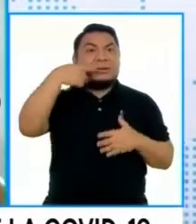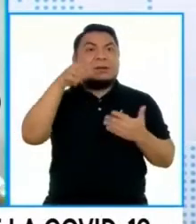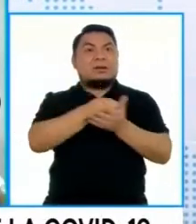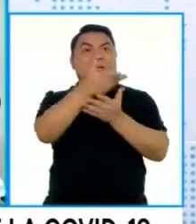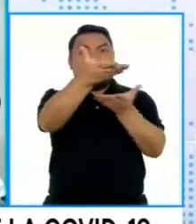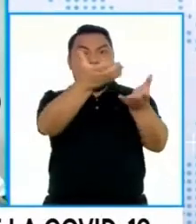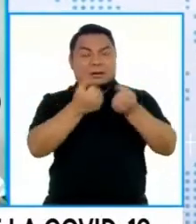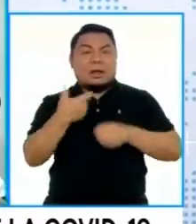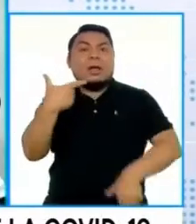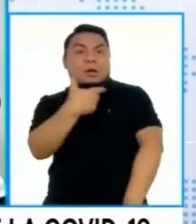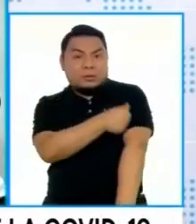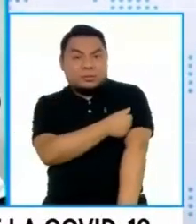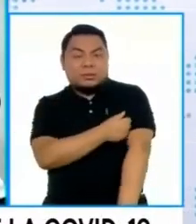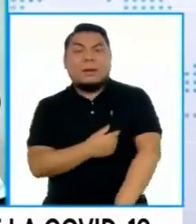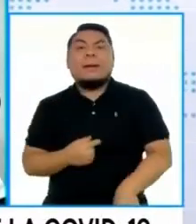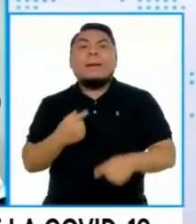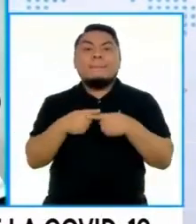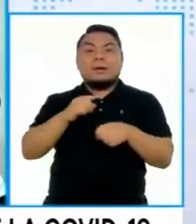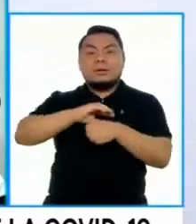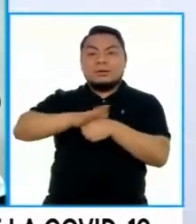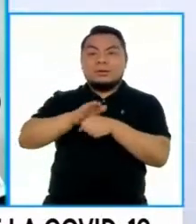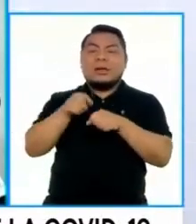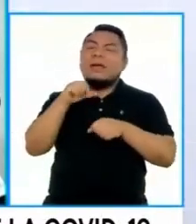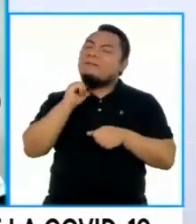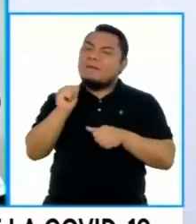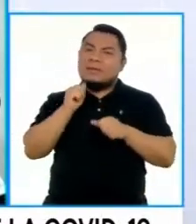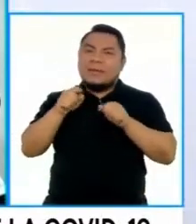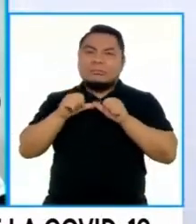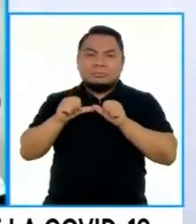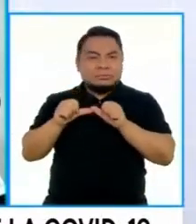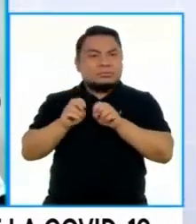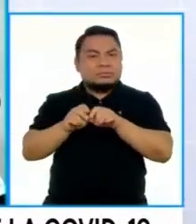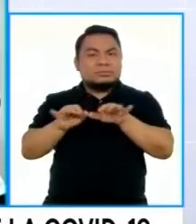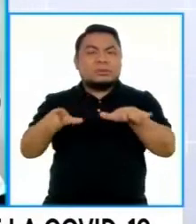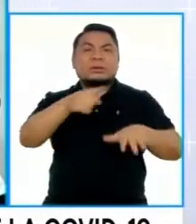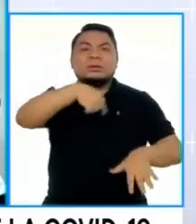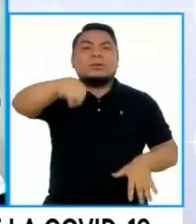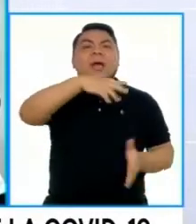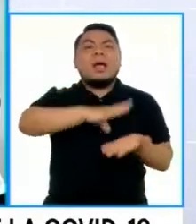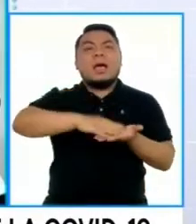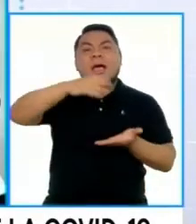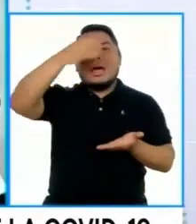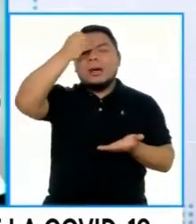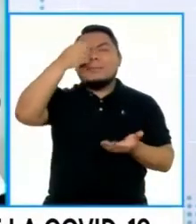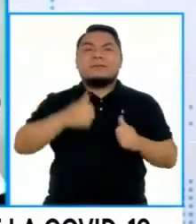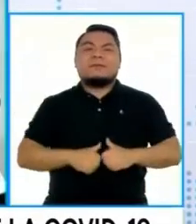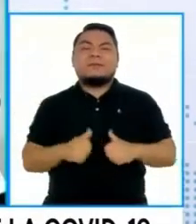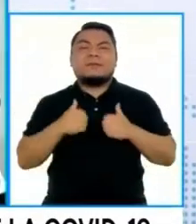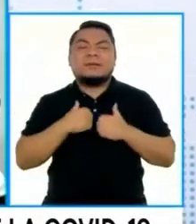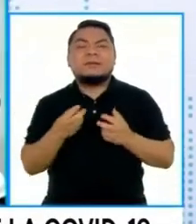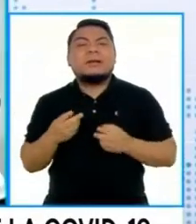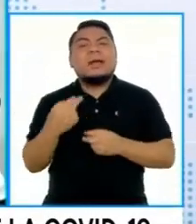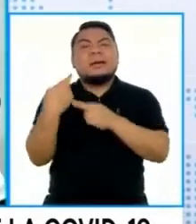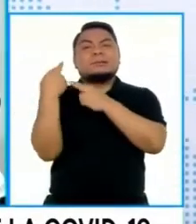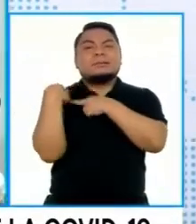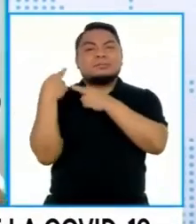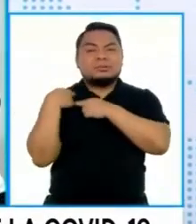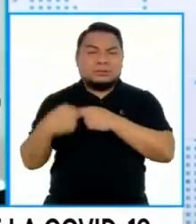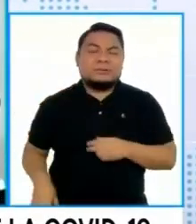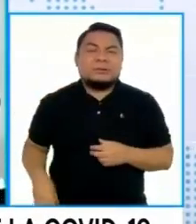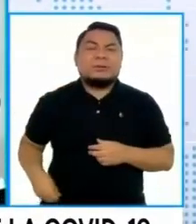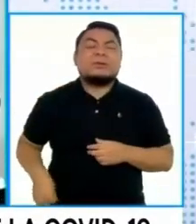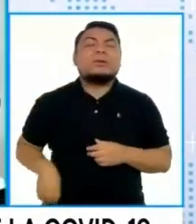vacunas, todavía vamos a convivir con el virus y tenemos que aprender a vivir de manera responsable. Todas las